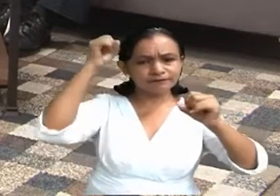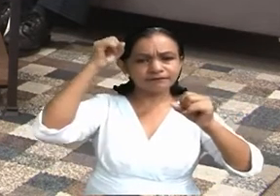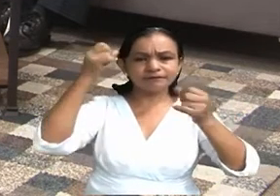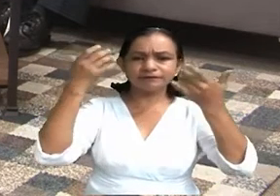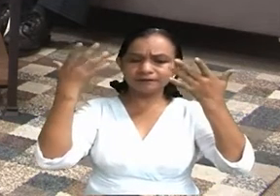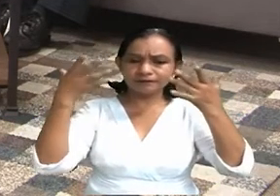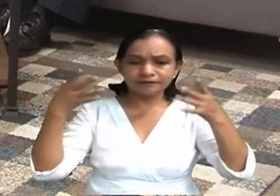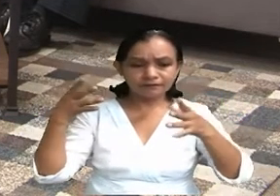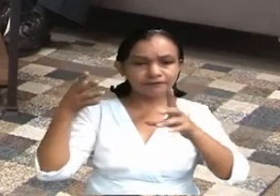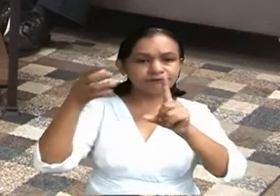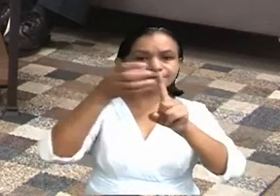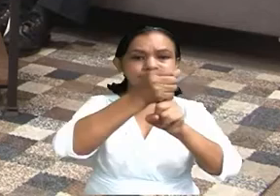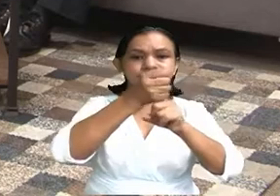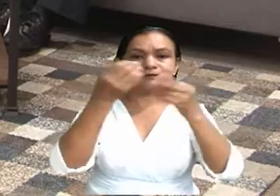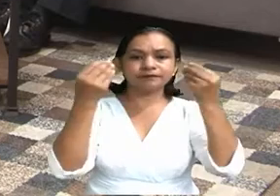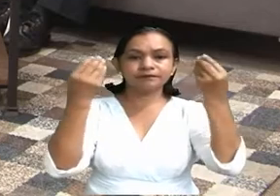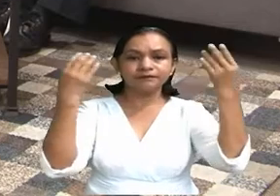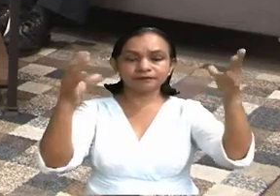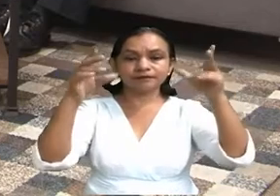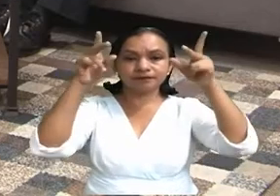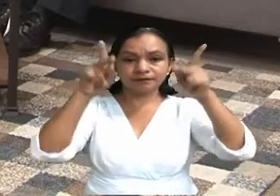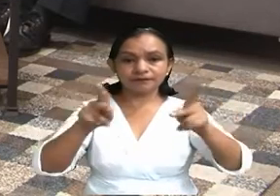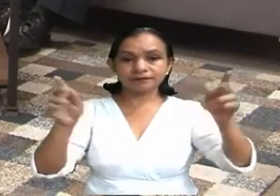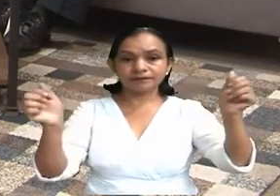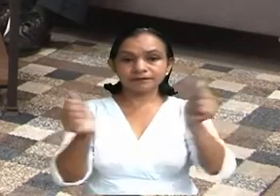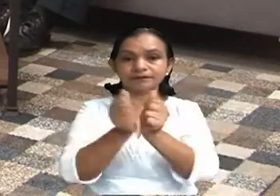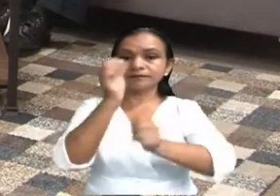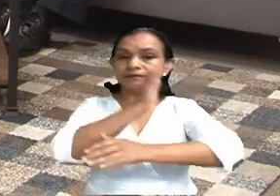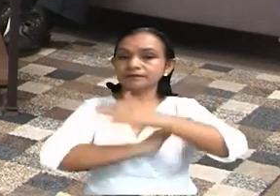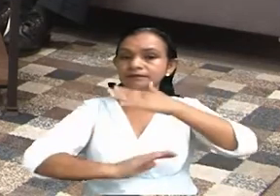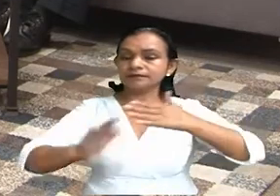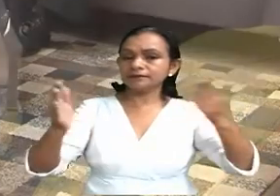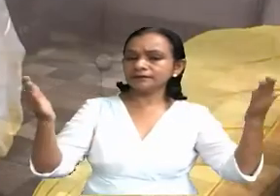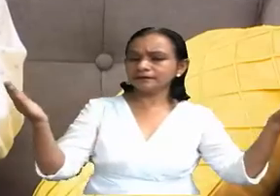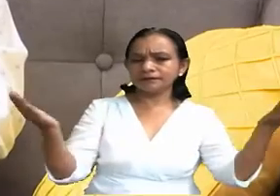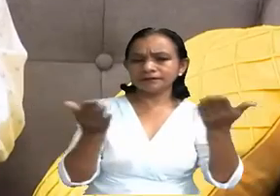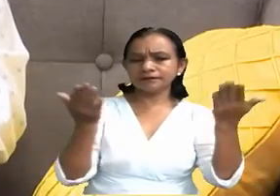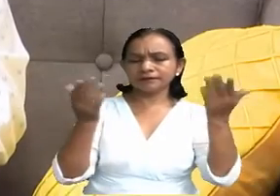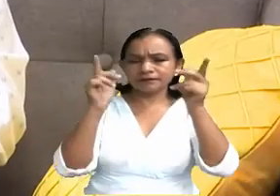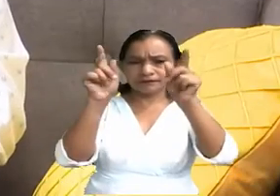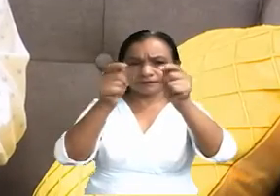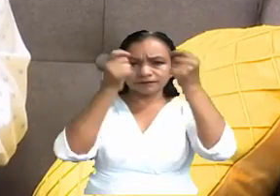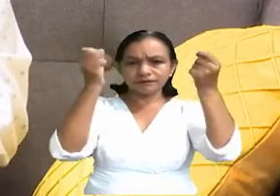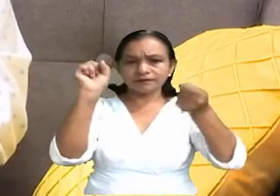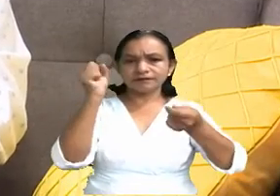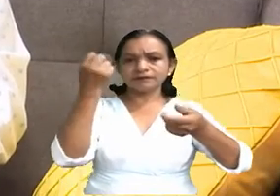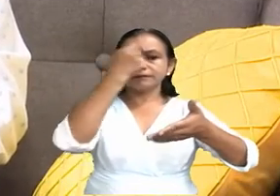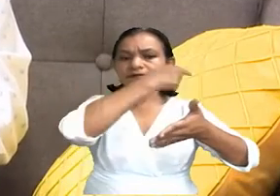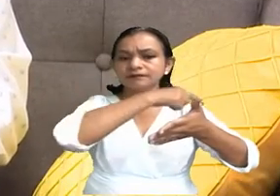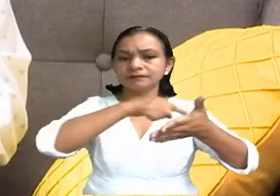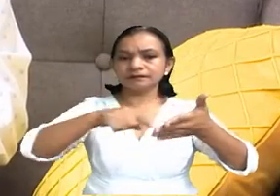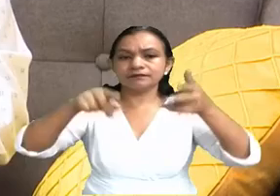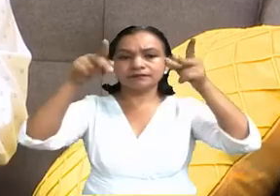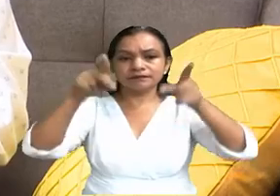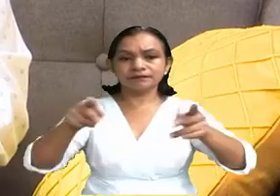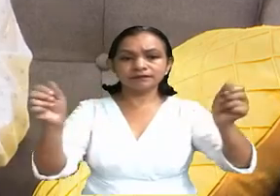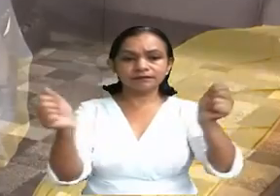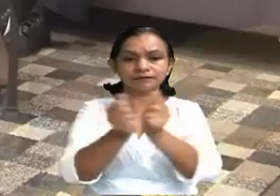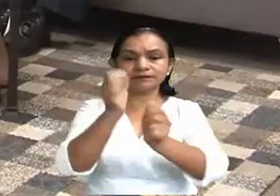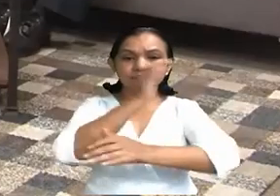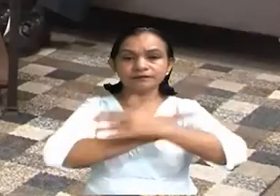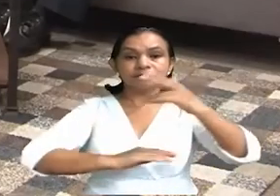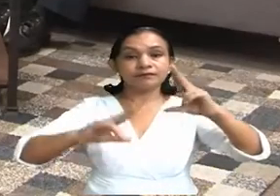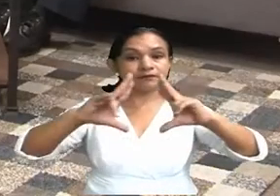con discapacidad. En ese sentido, le consulto cómo celebramos esta Semana de las Personas con Discapacidad en Nicaragua.